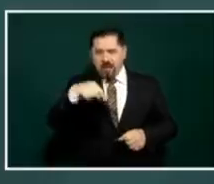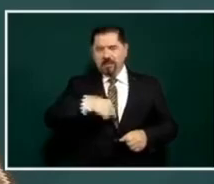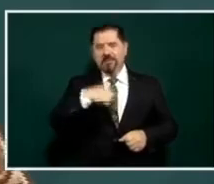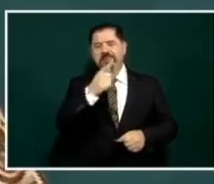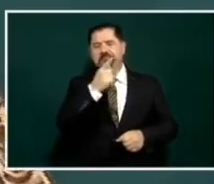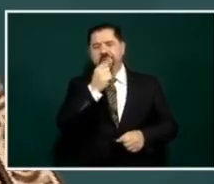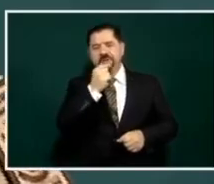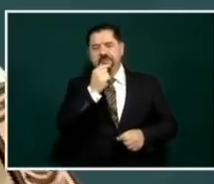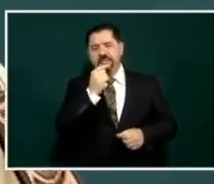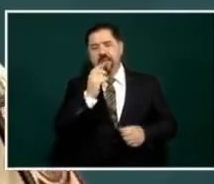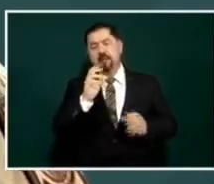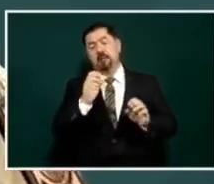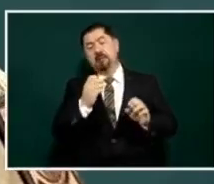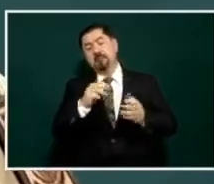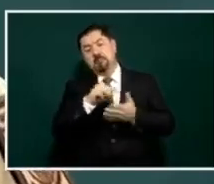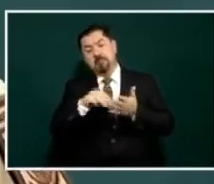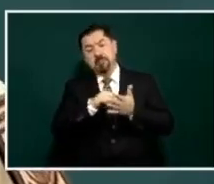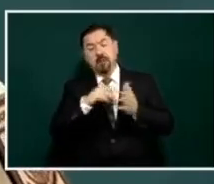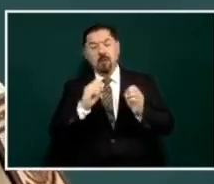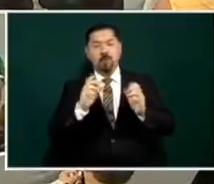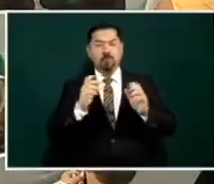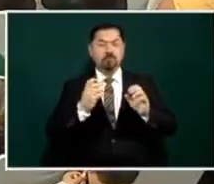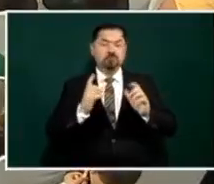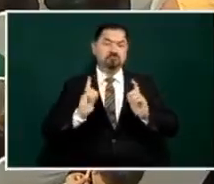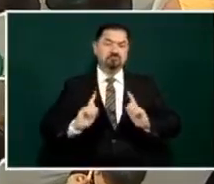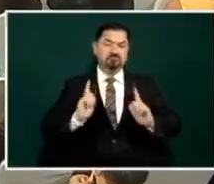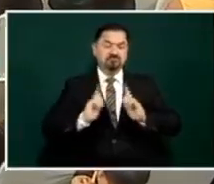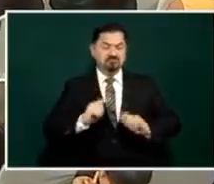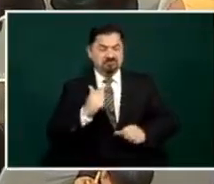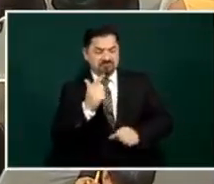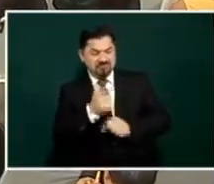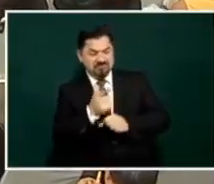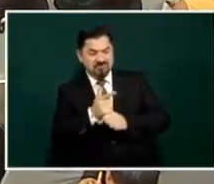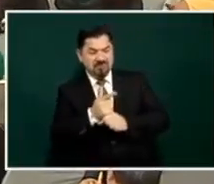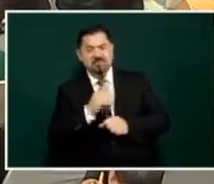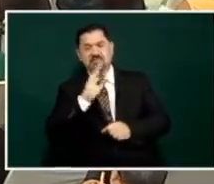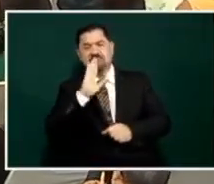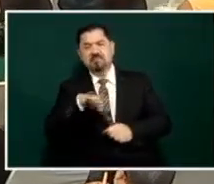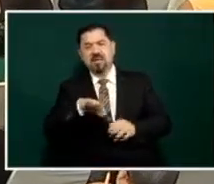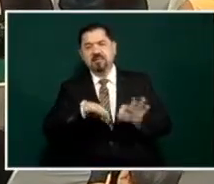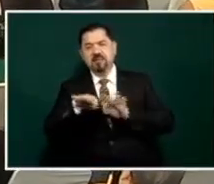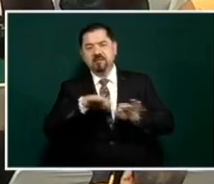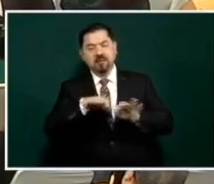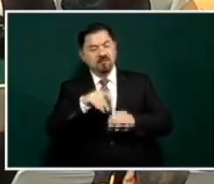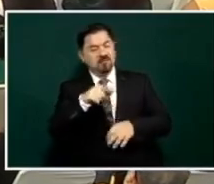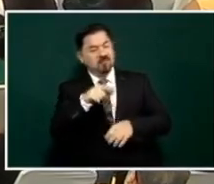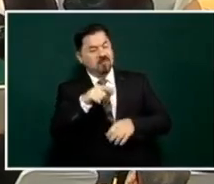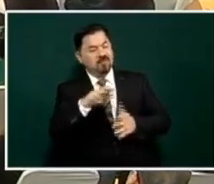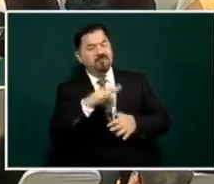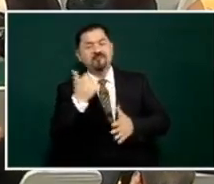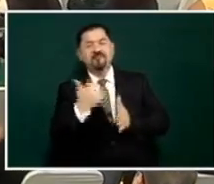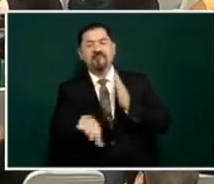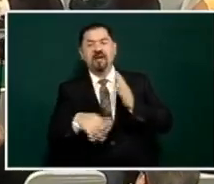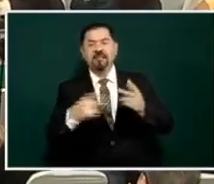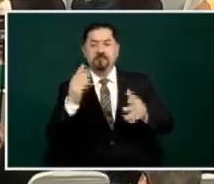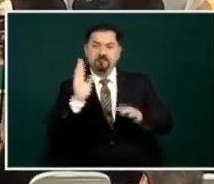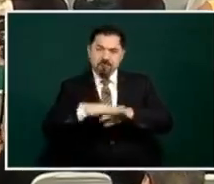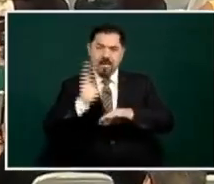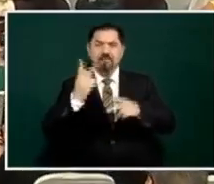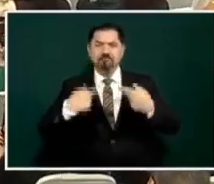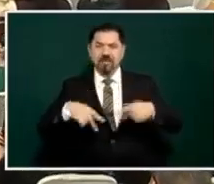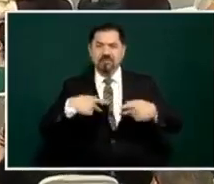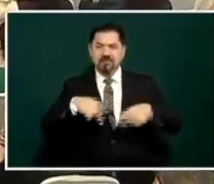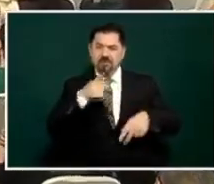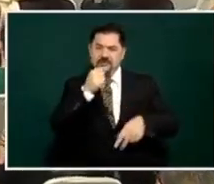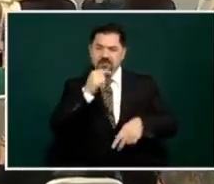generado por la falta de efectivos, de déficit de efectivos. Identificamos que tiene aproximadamente un 40% de